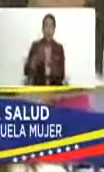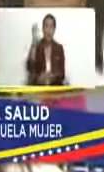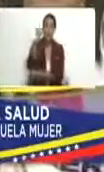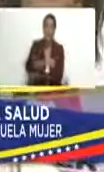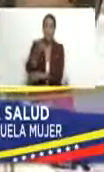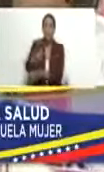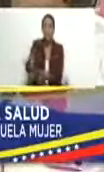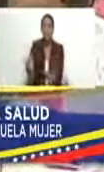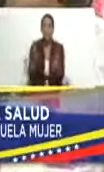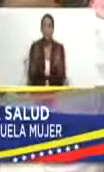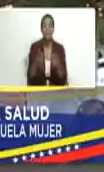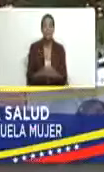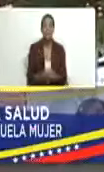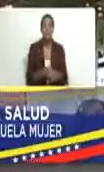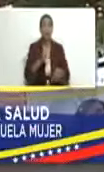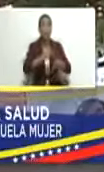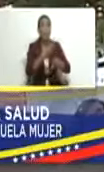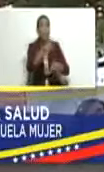Porque las mujeres